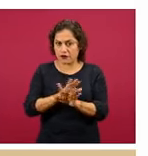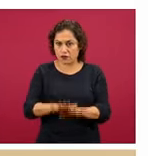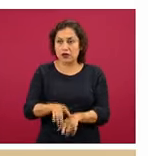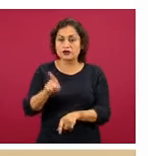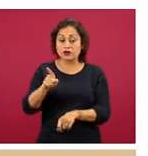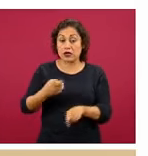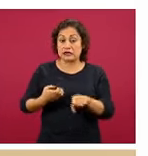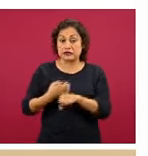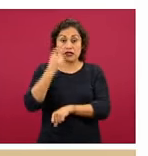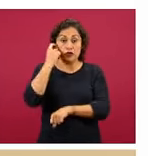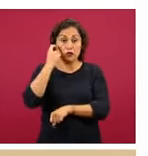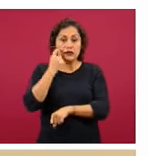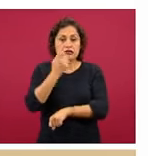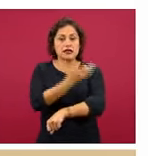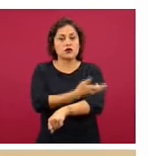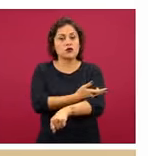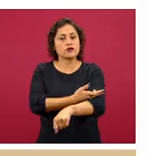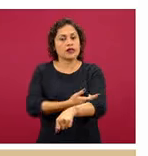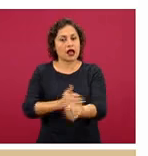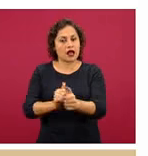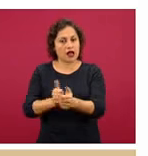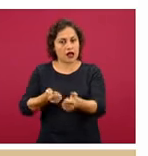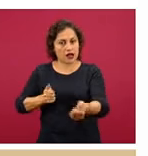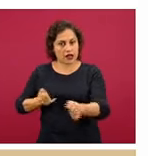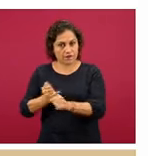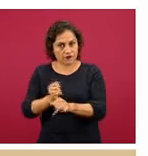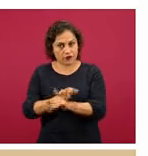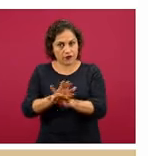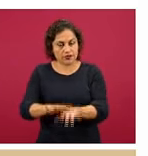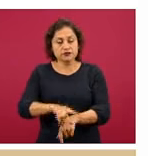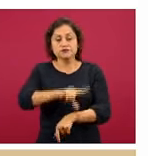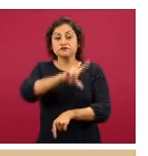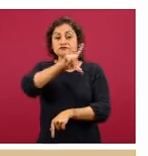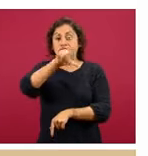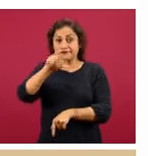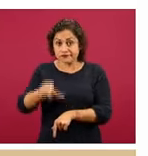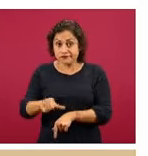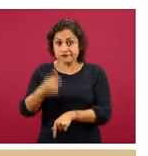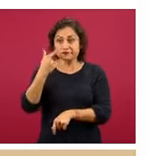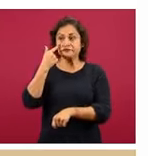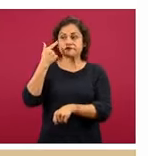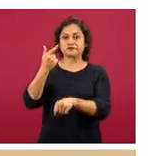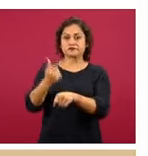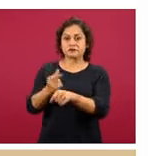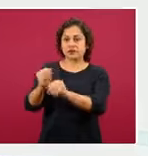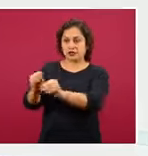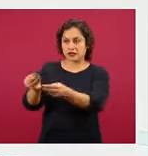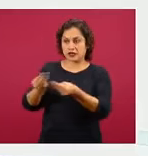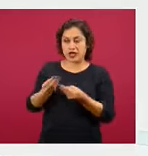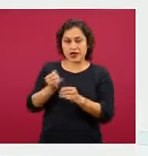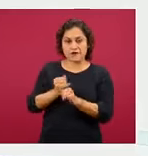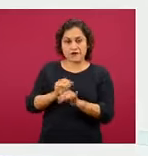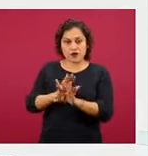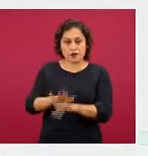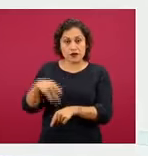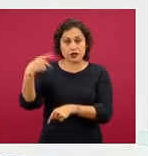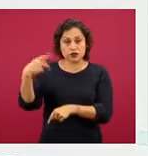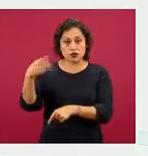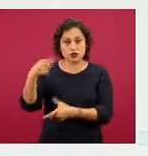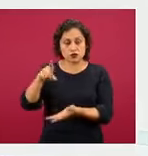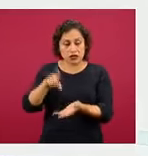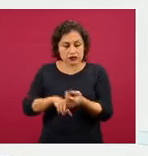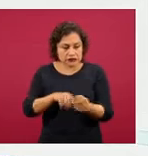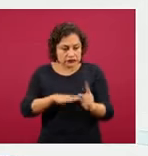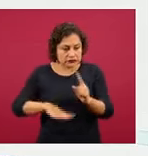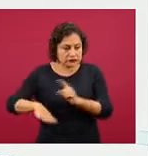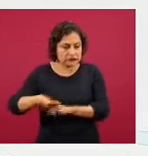que tardó en entrar en el boletín, pero después por el claro información que nos estaba dando desde el punto de vista de exceso de acuerdo